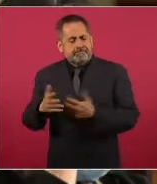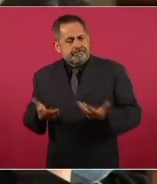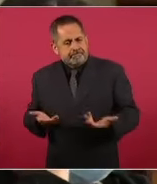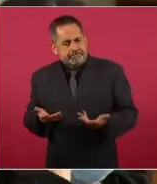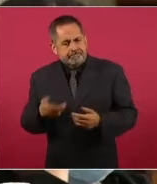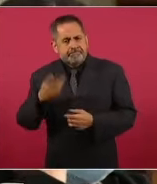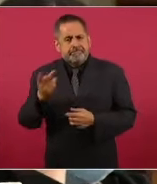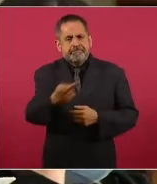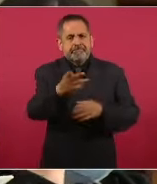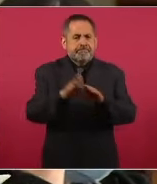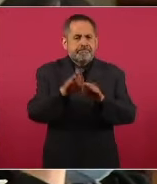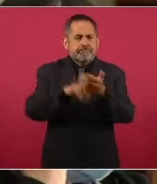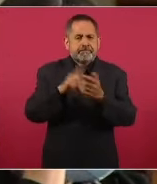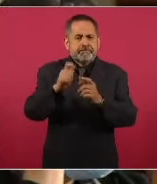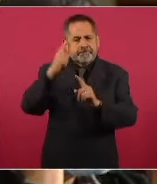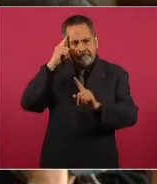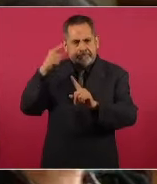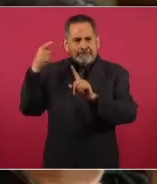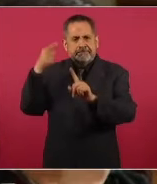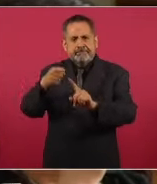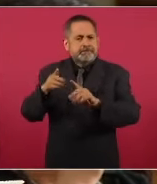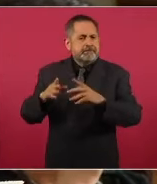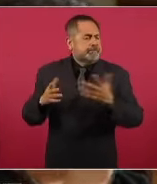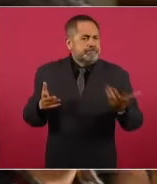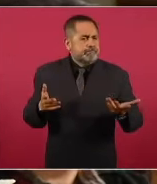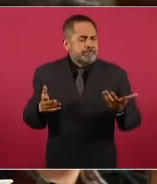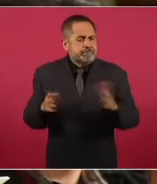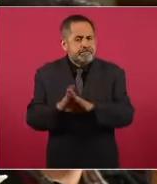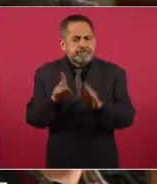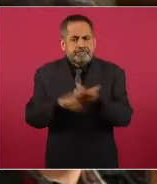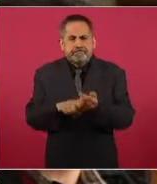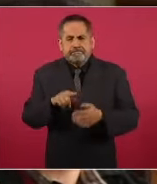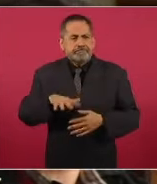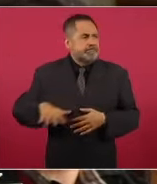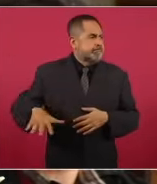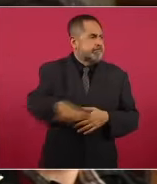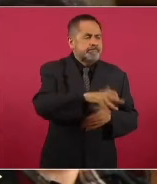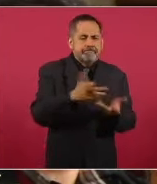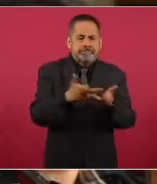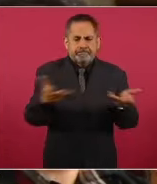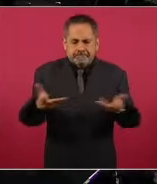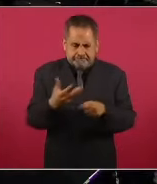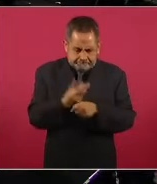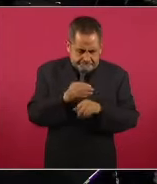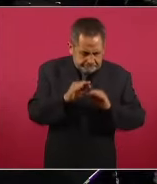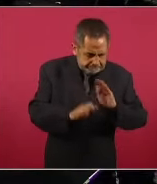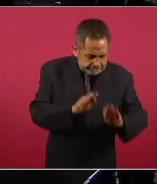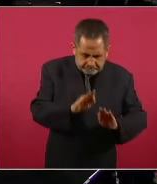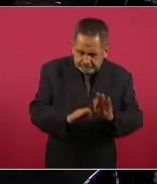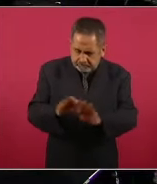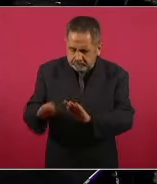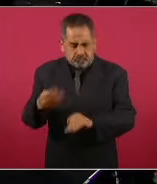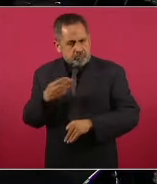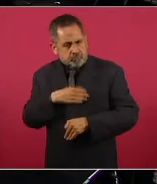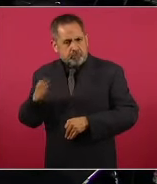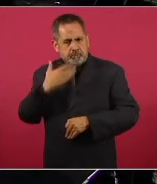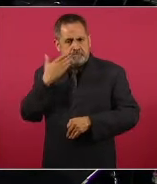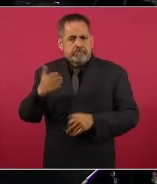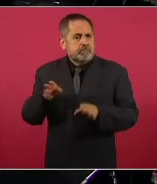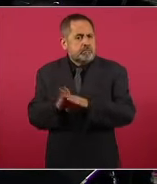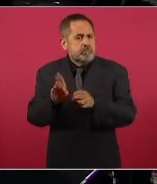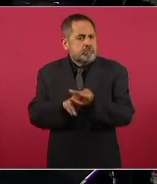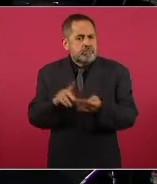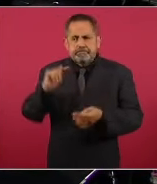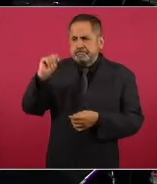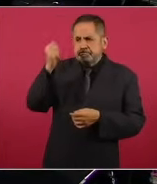preguntar, ¿cuál sería el proyecto justo para el tratamiento de los suelos en territorio mexicano y para ampliar la oferta tecnológica